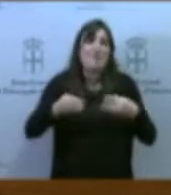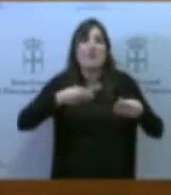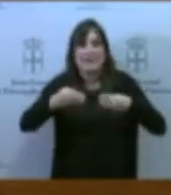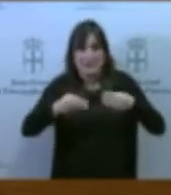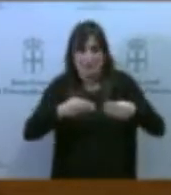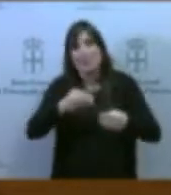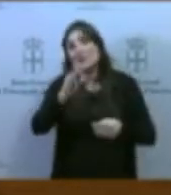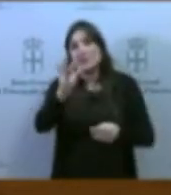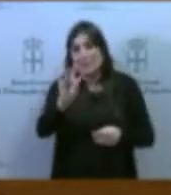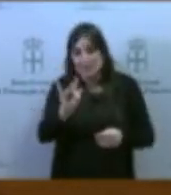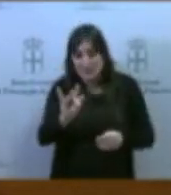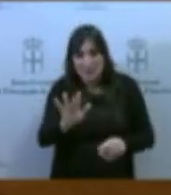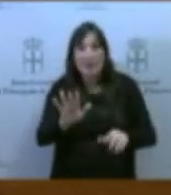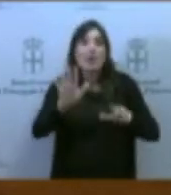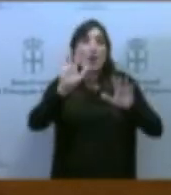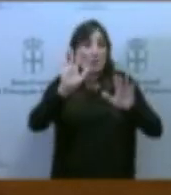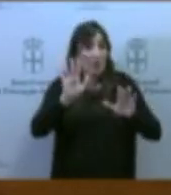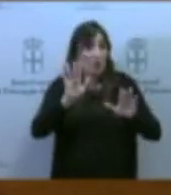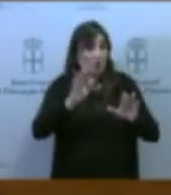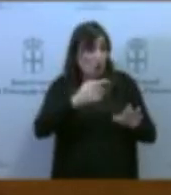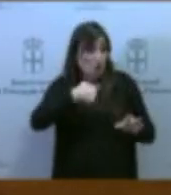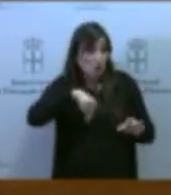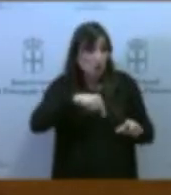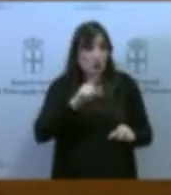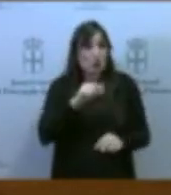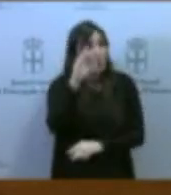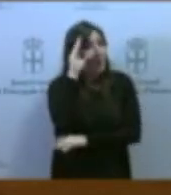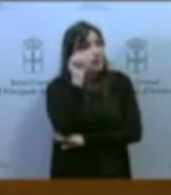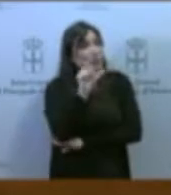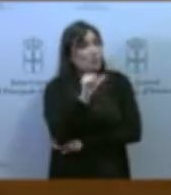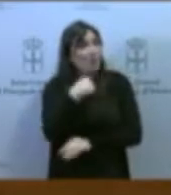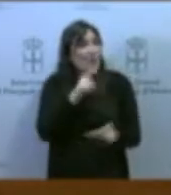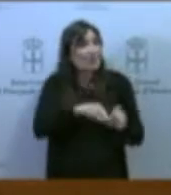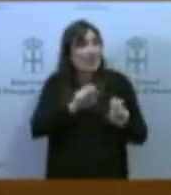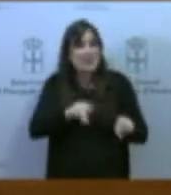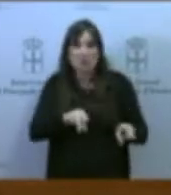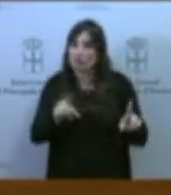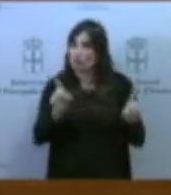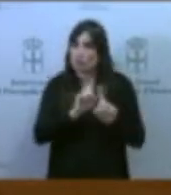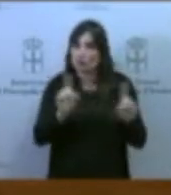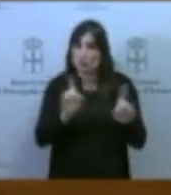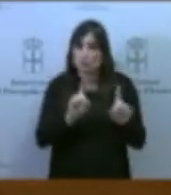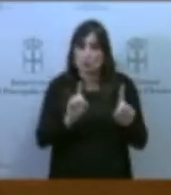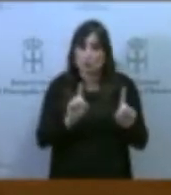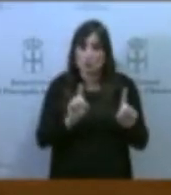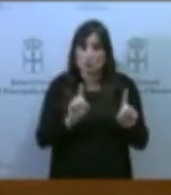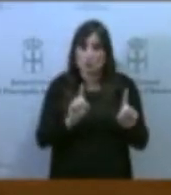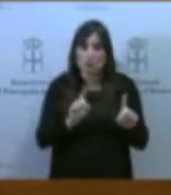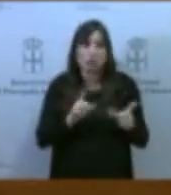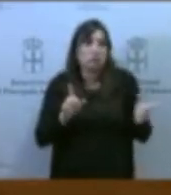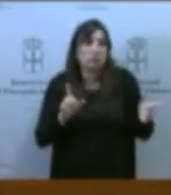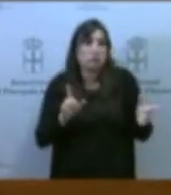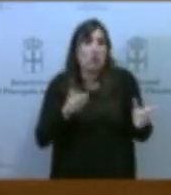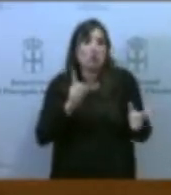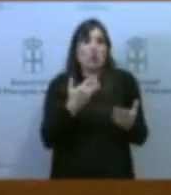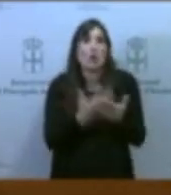oyentes preferentes, y lo dijimos más veces. No vale poner sobre la mesa las propuestas y pretender que los demás se sumen